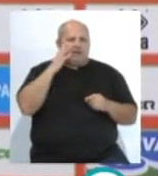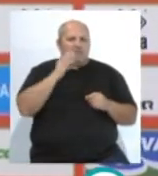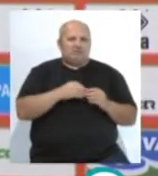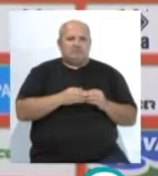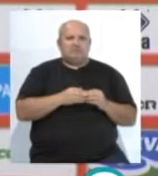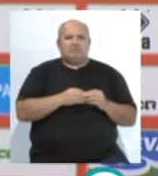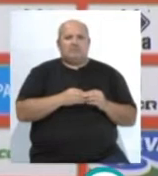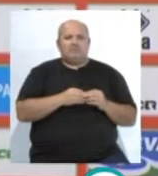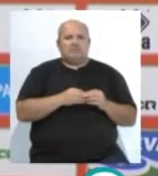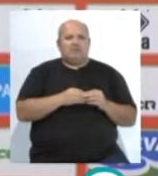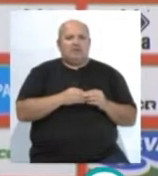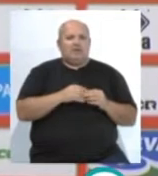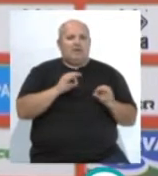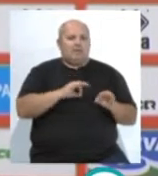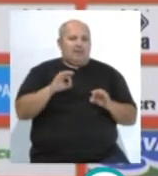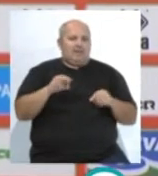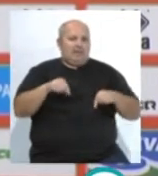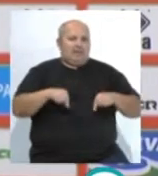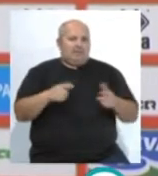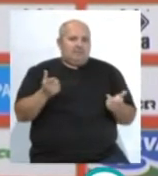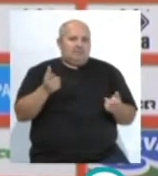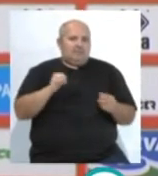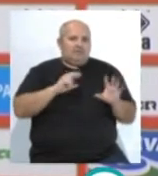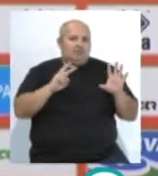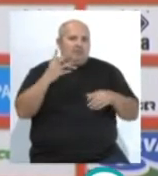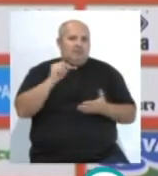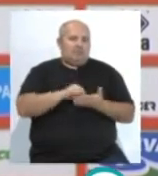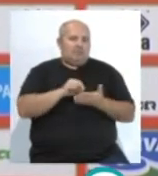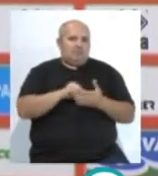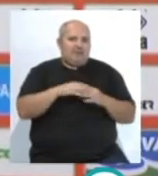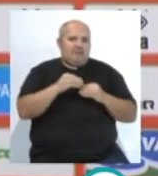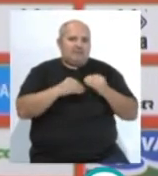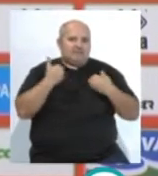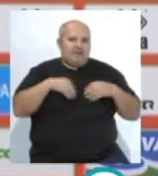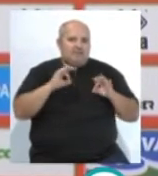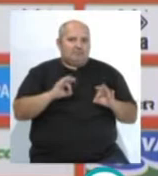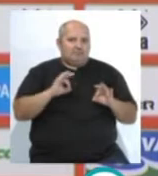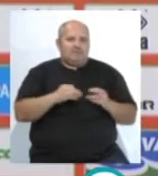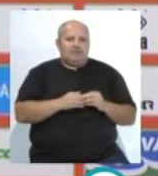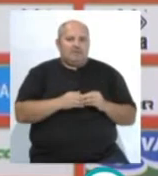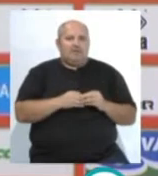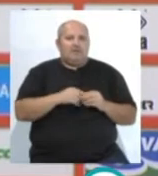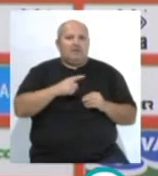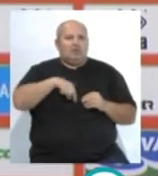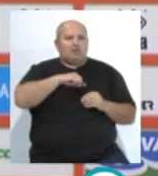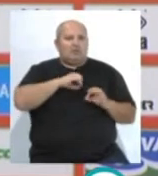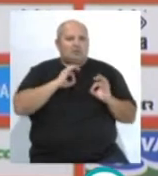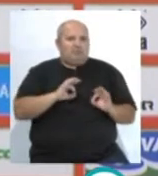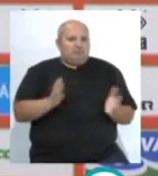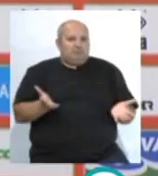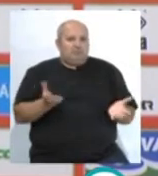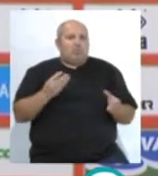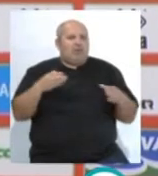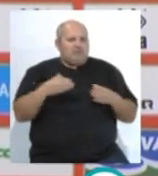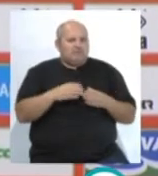nosotros sabemos lo que estaba preparado aquí. Ellos tienen 75 puntos, estaban ya para celebrar. Nosotros somos lo que somos. Un